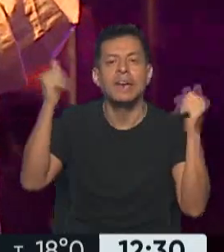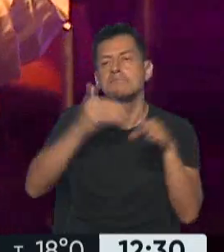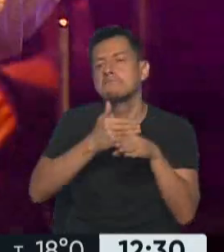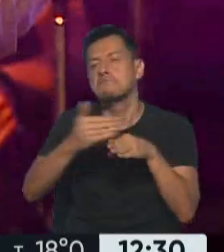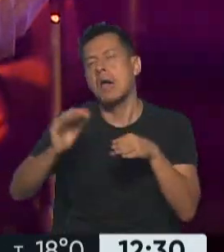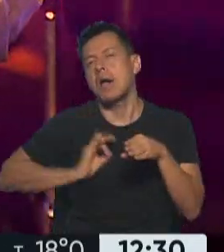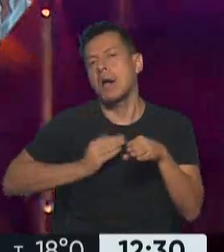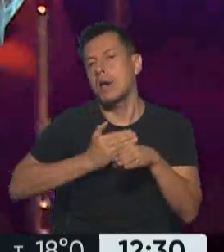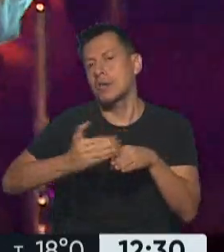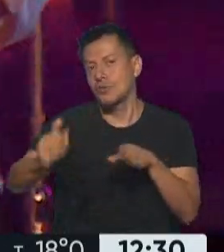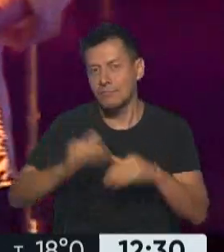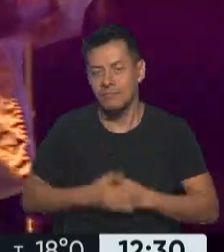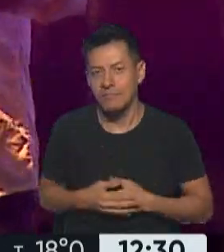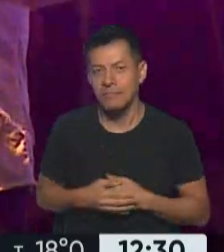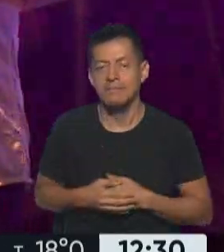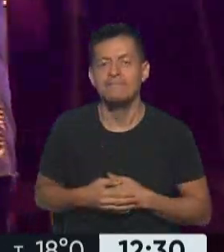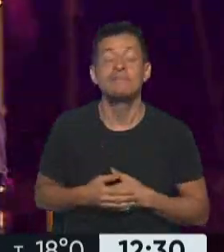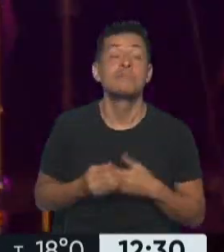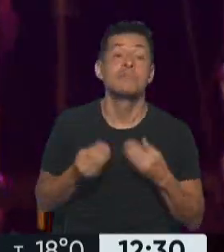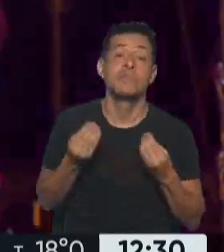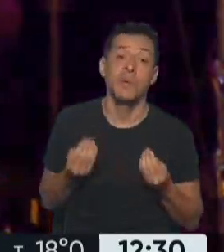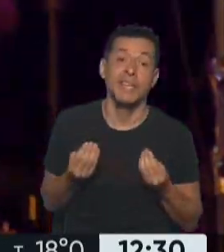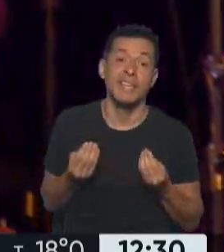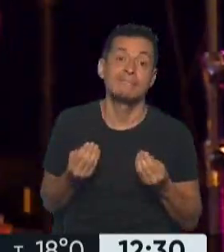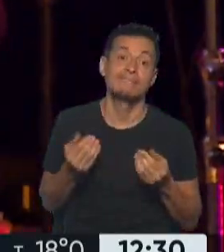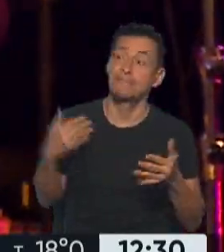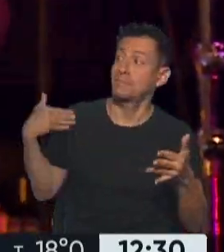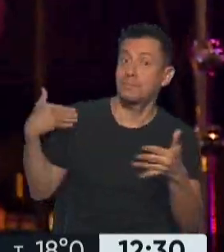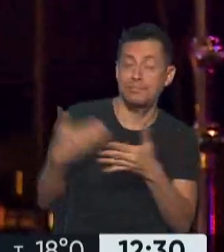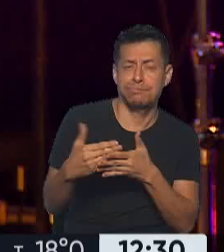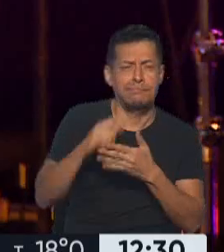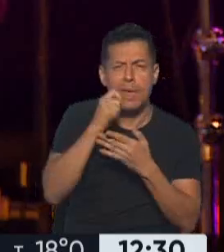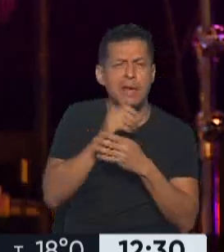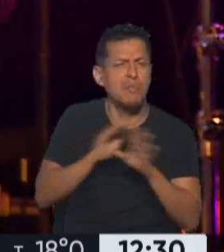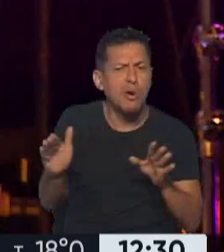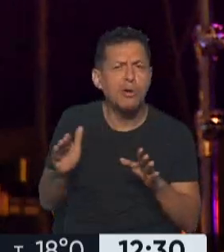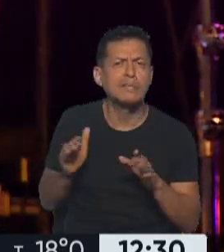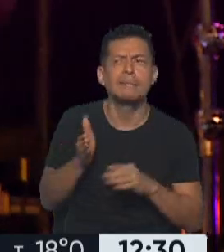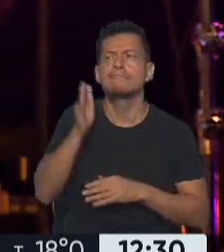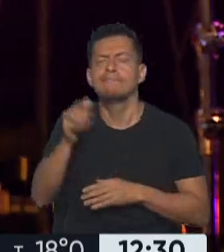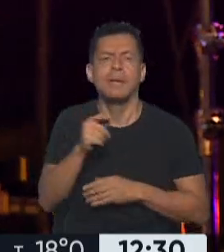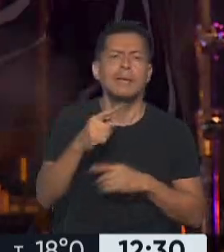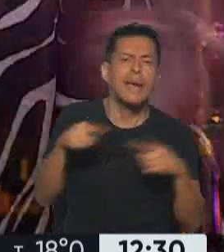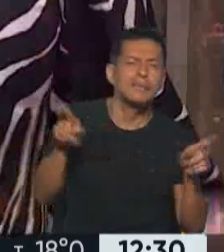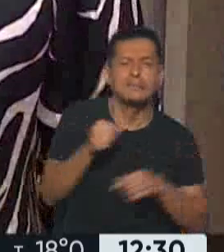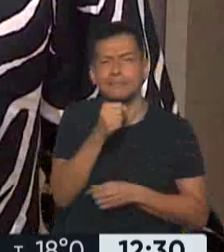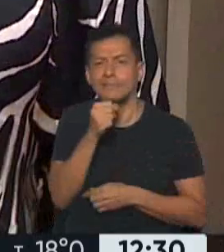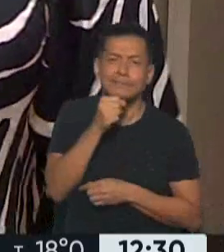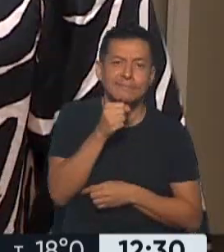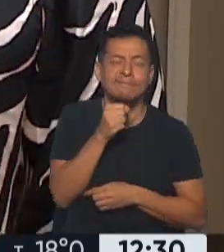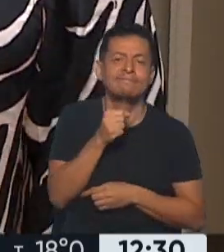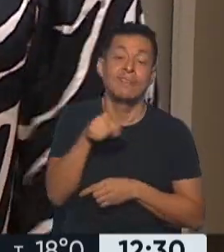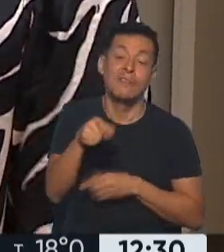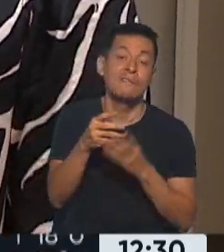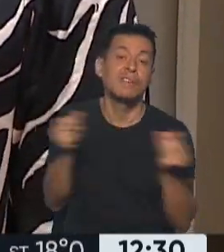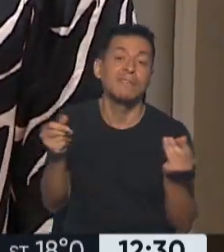unos años, porque, bueno, es una carrera tan hermosa la nuestra que queríamos